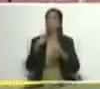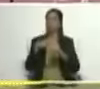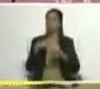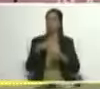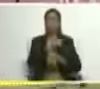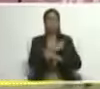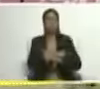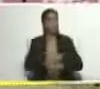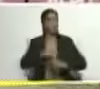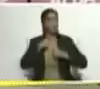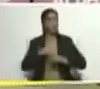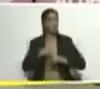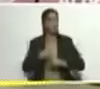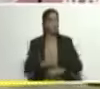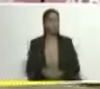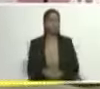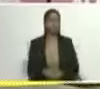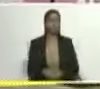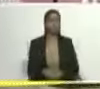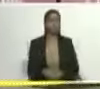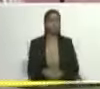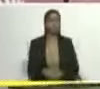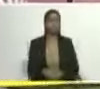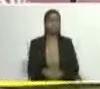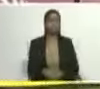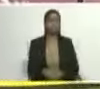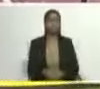fortalecedor. En sexto lugar,